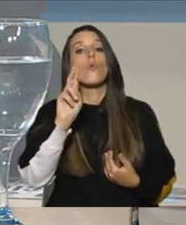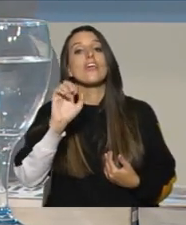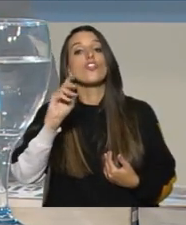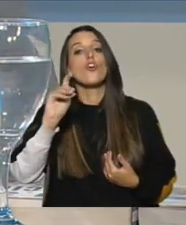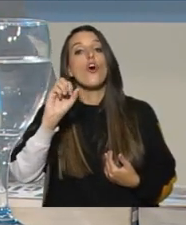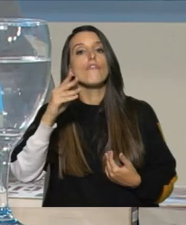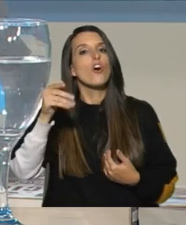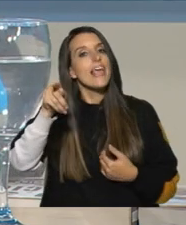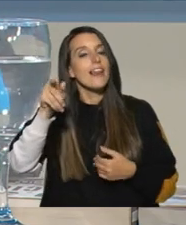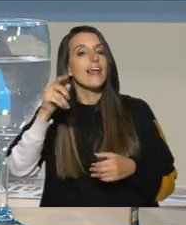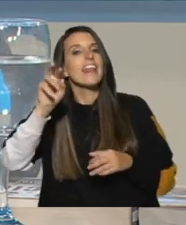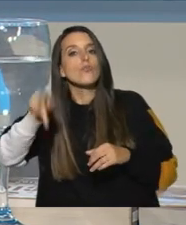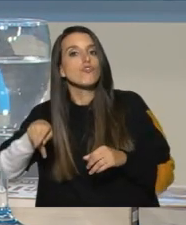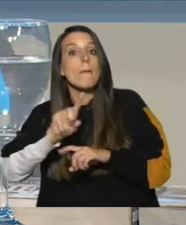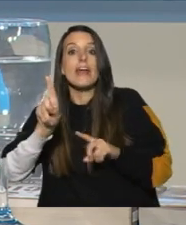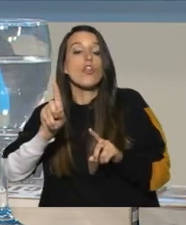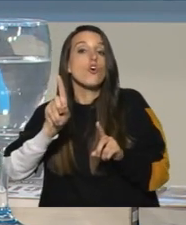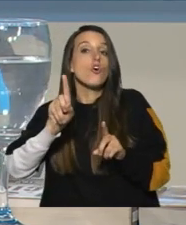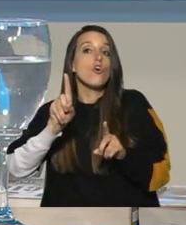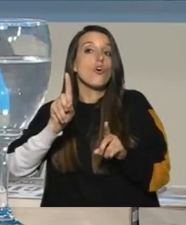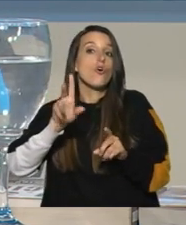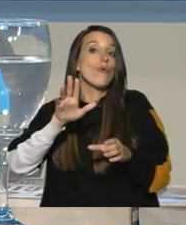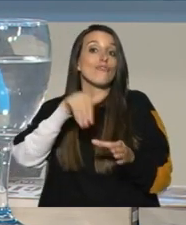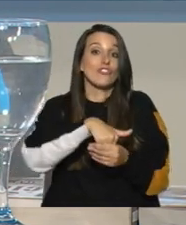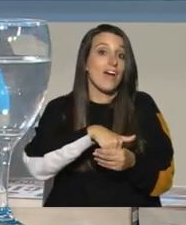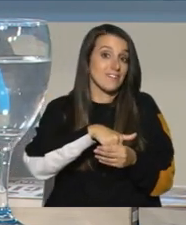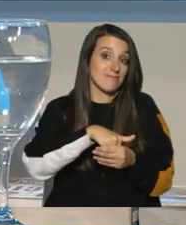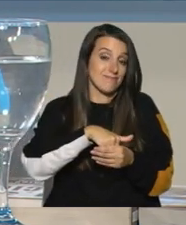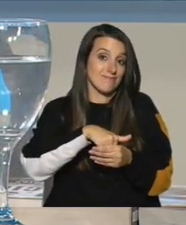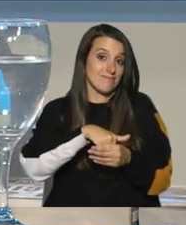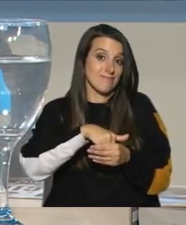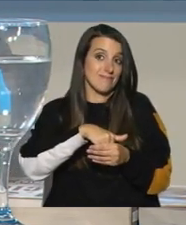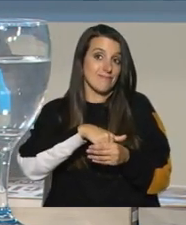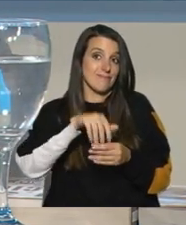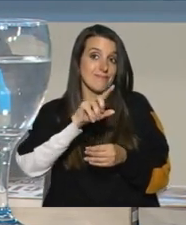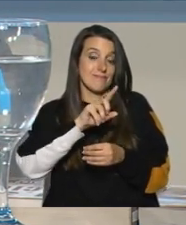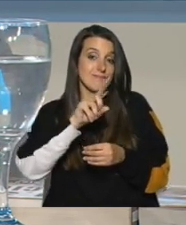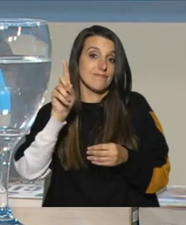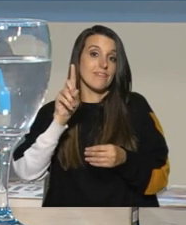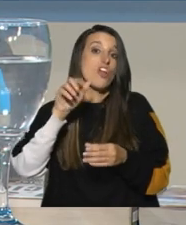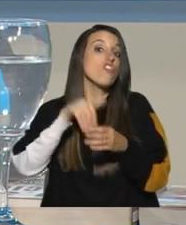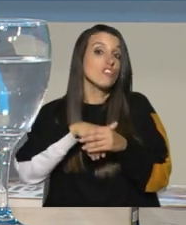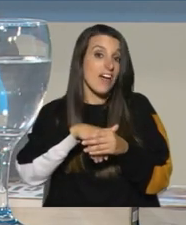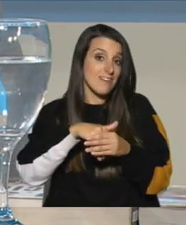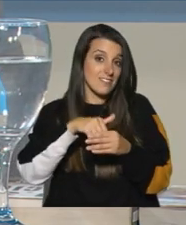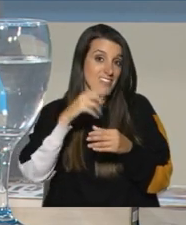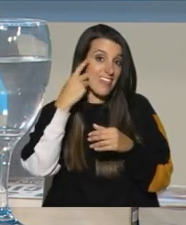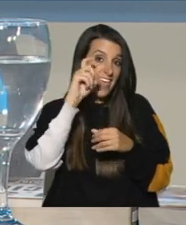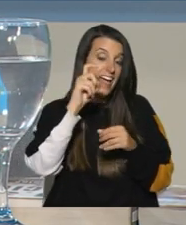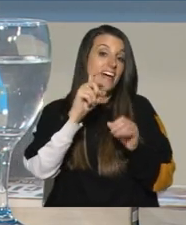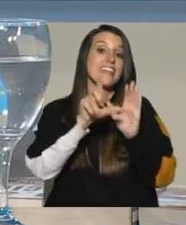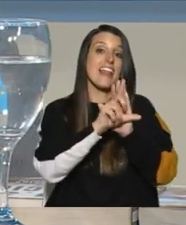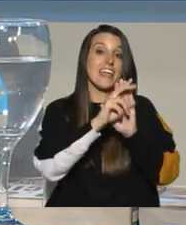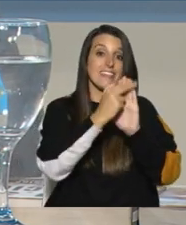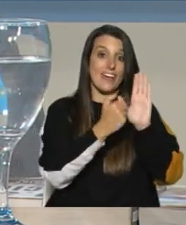justamente para no votar esa derogación, o esa iniciativa de derogar la ley de